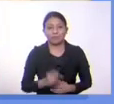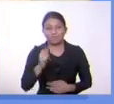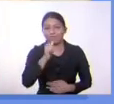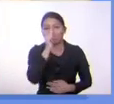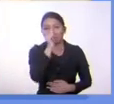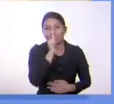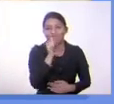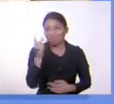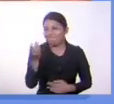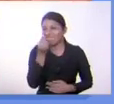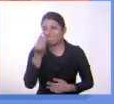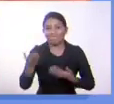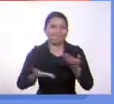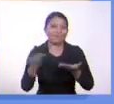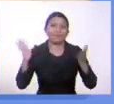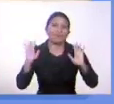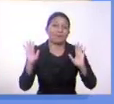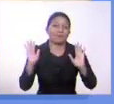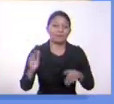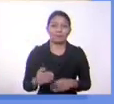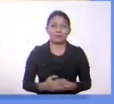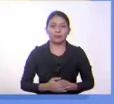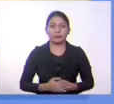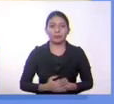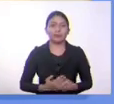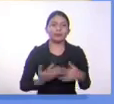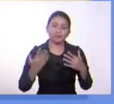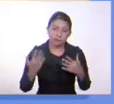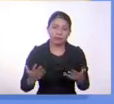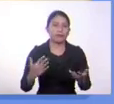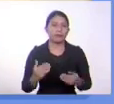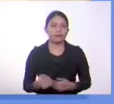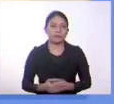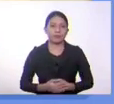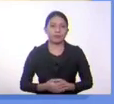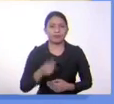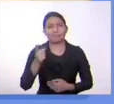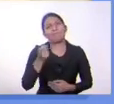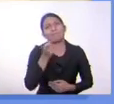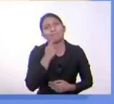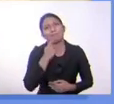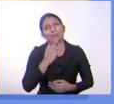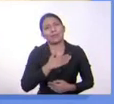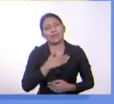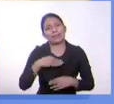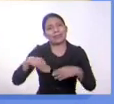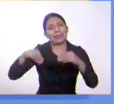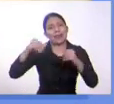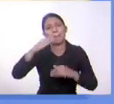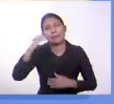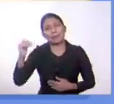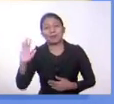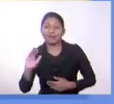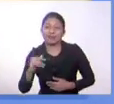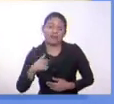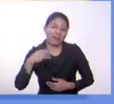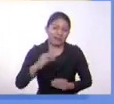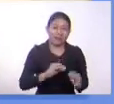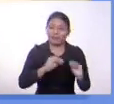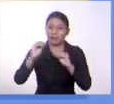a comer lo que hay en el camino. Entonces extrañamos nuestra tierra, pero queremos estar en otra tierra.